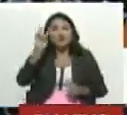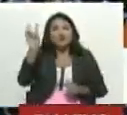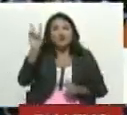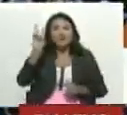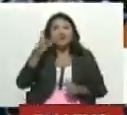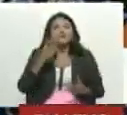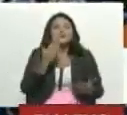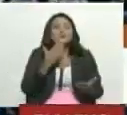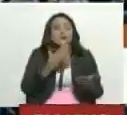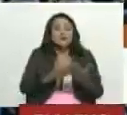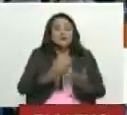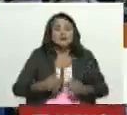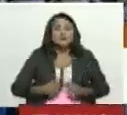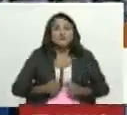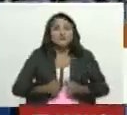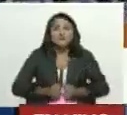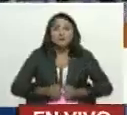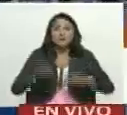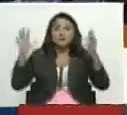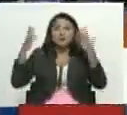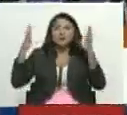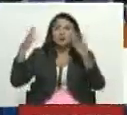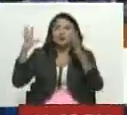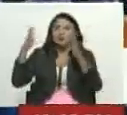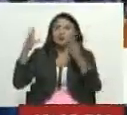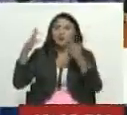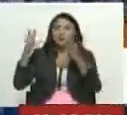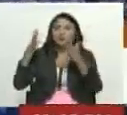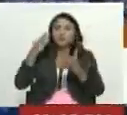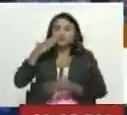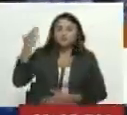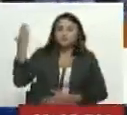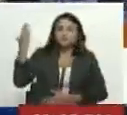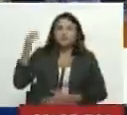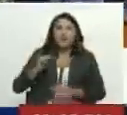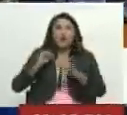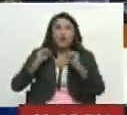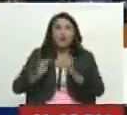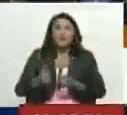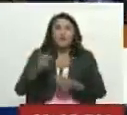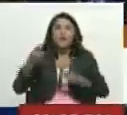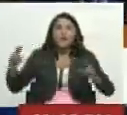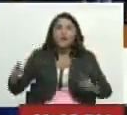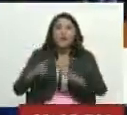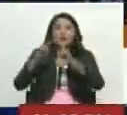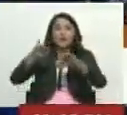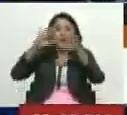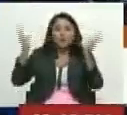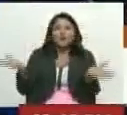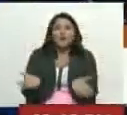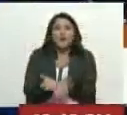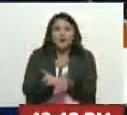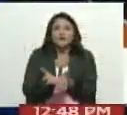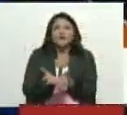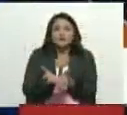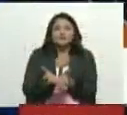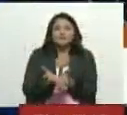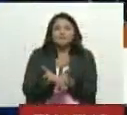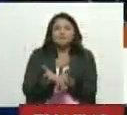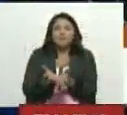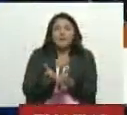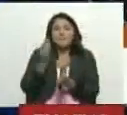gracias bien es la instalación del Encuentro Mundial por la vigencia del